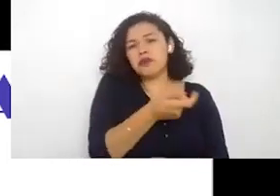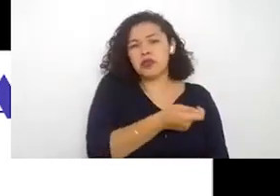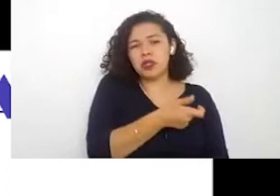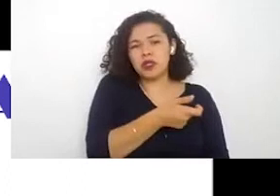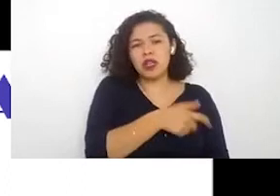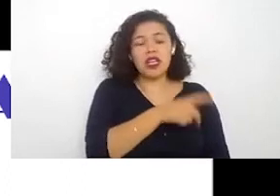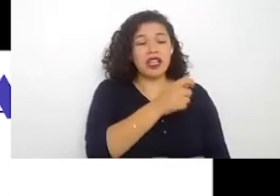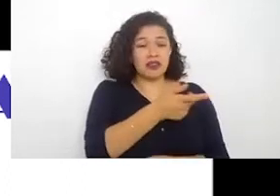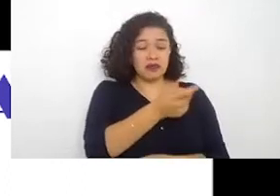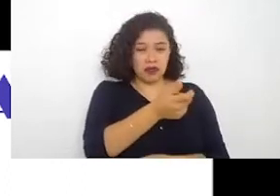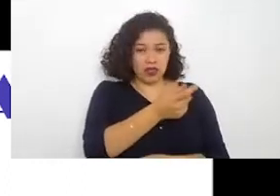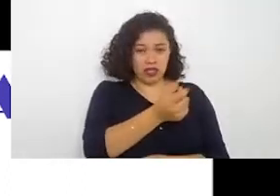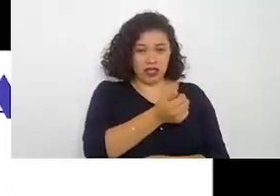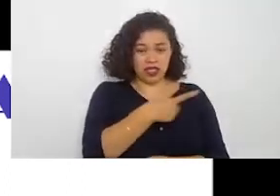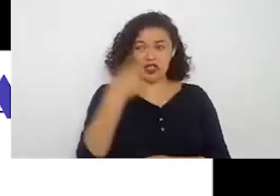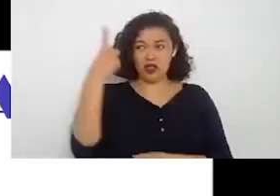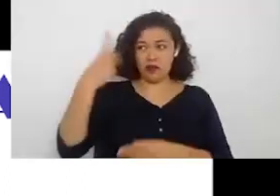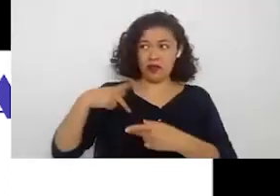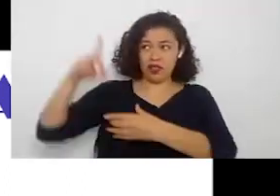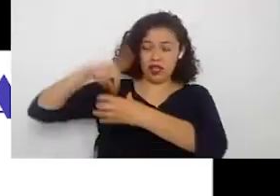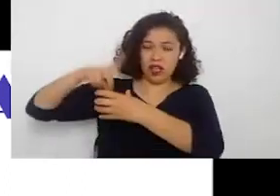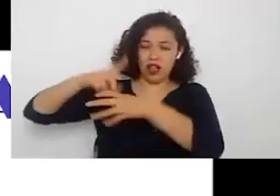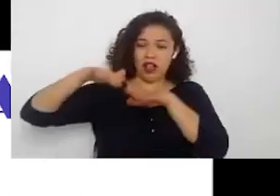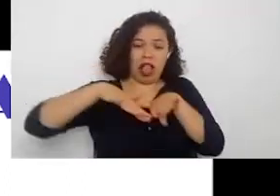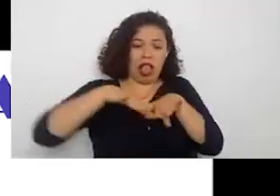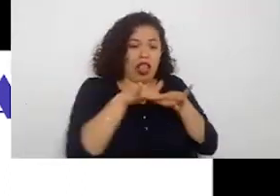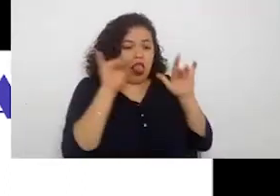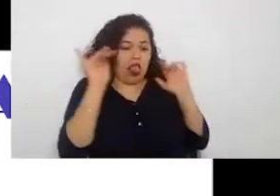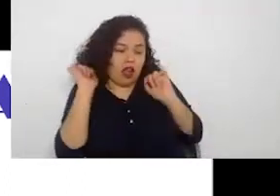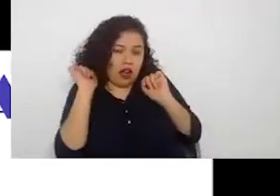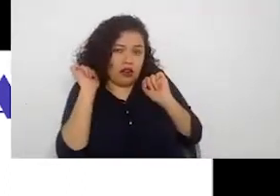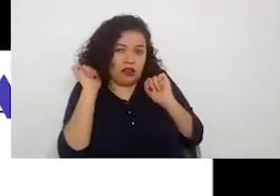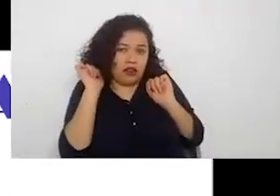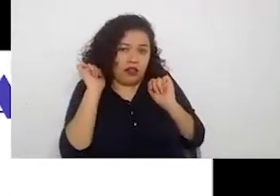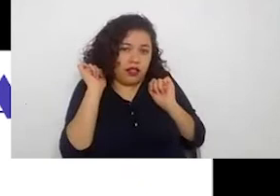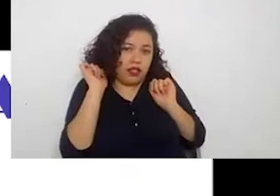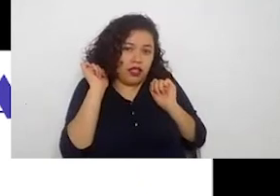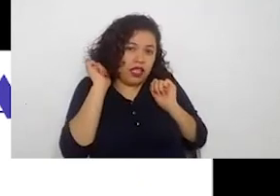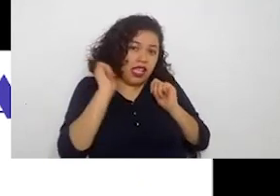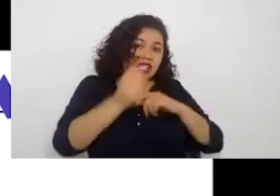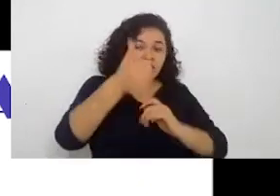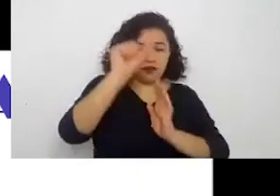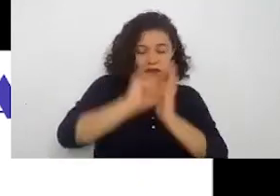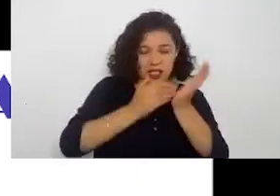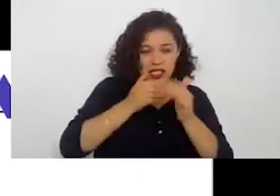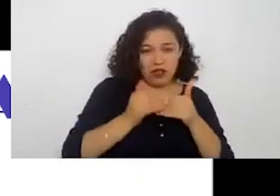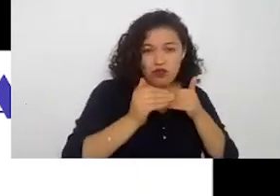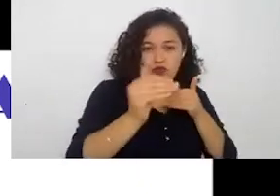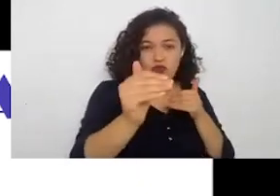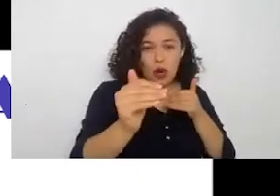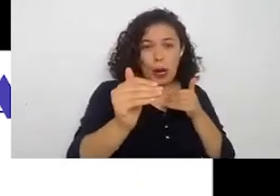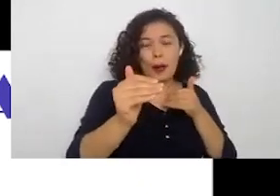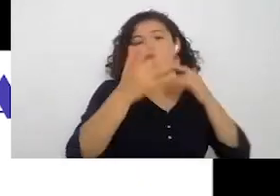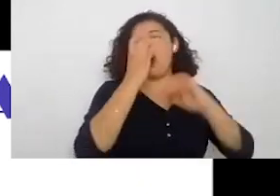así que si ese principal donante se retira, no permanecen más de 6 meses.